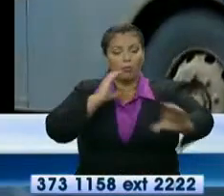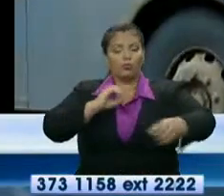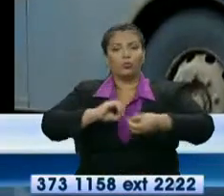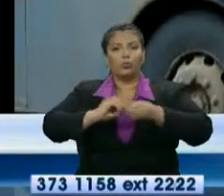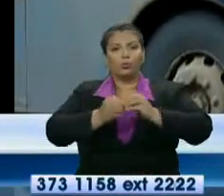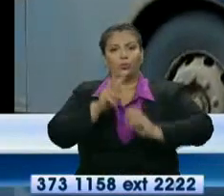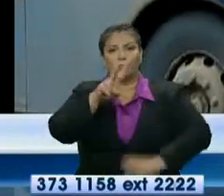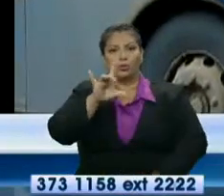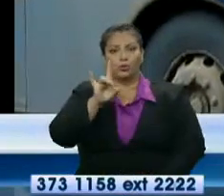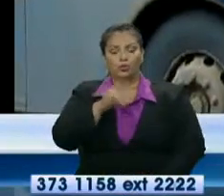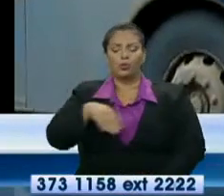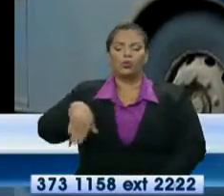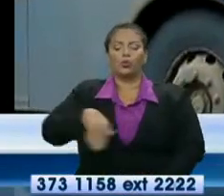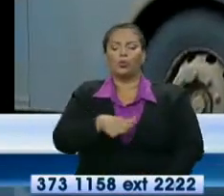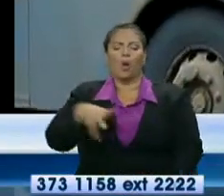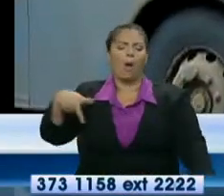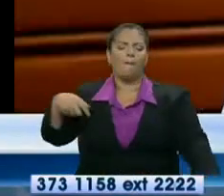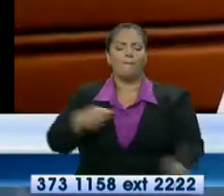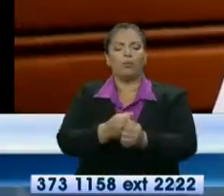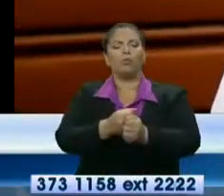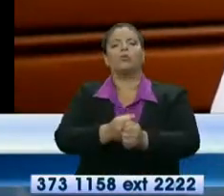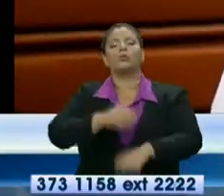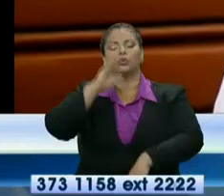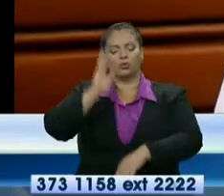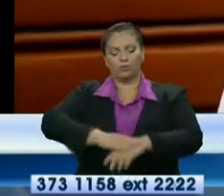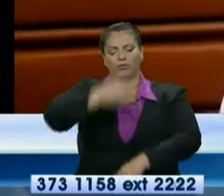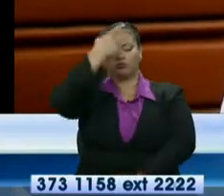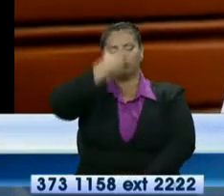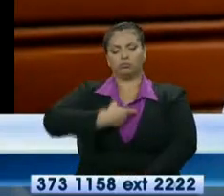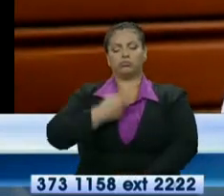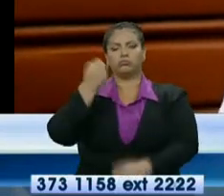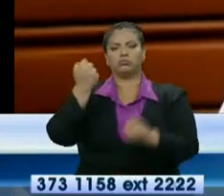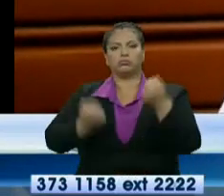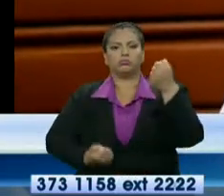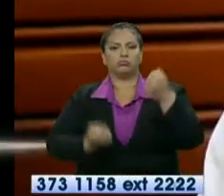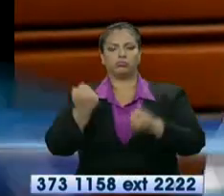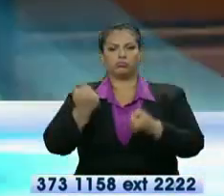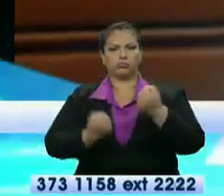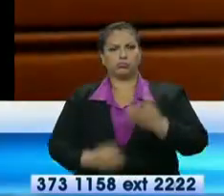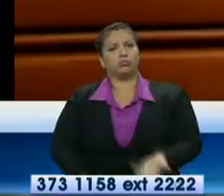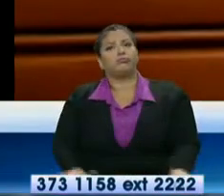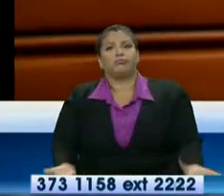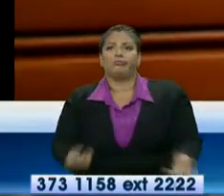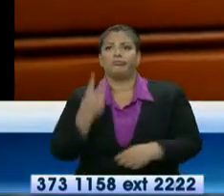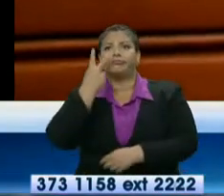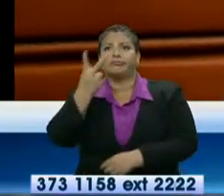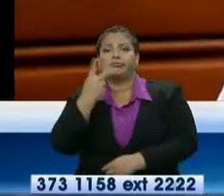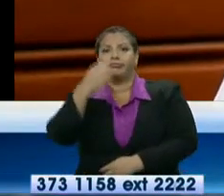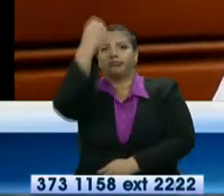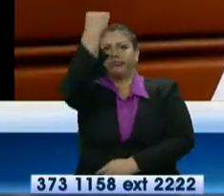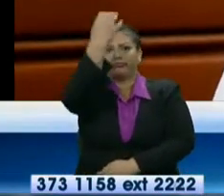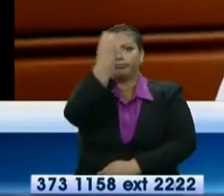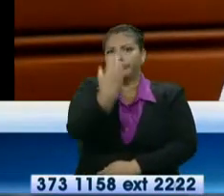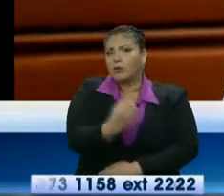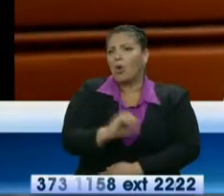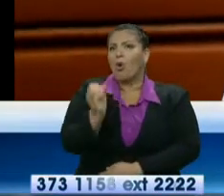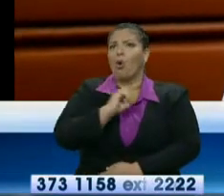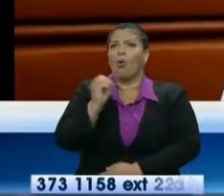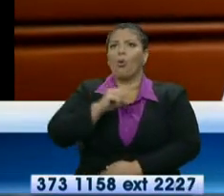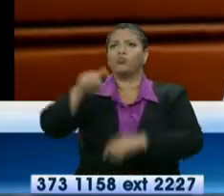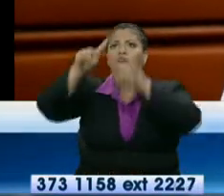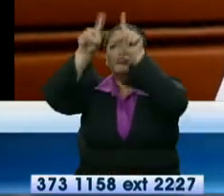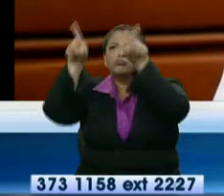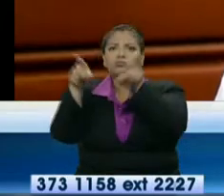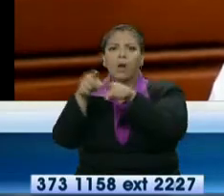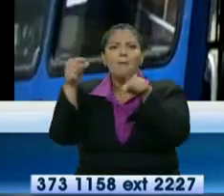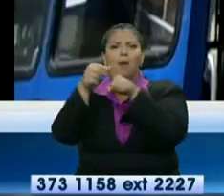habría ocasionado el percance. Los de transporte urbano de los buses que realmente no respetan las señales de tránsito, ellos se creen que están en